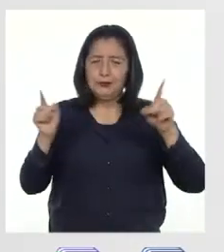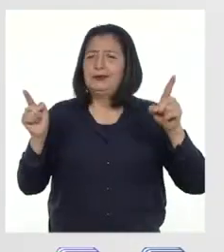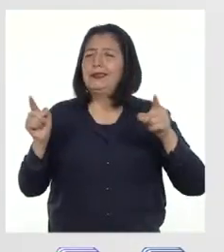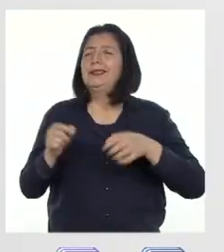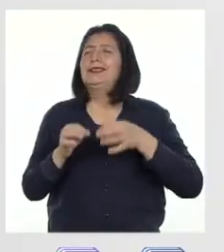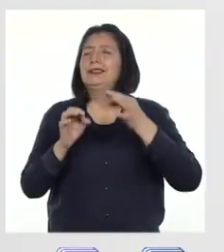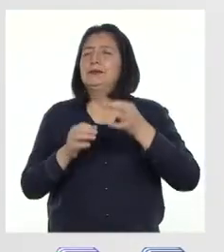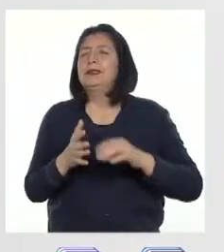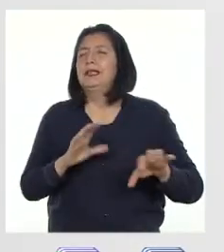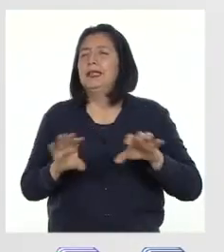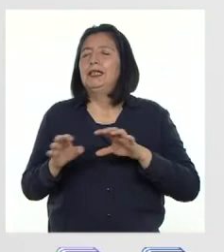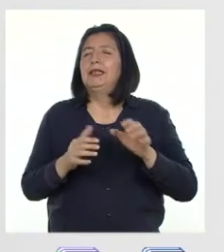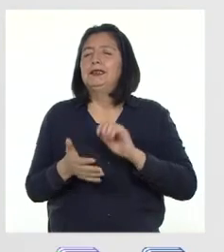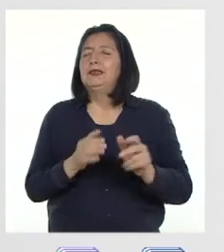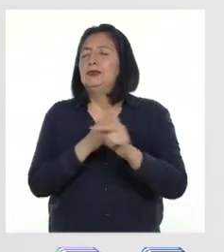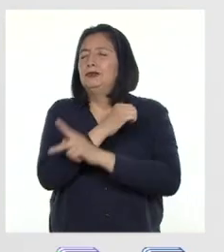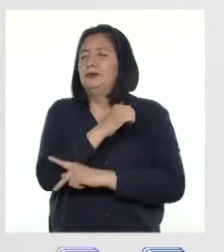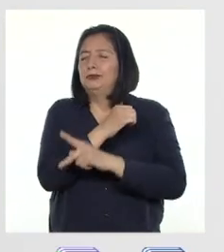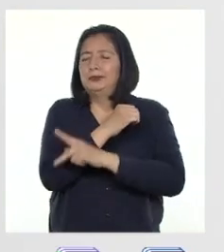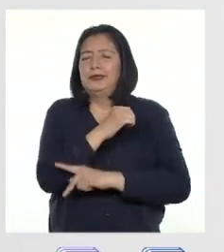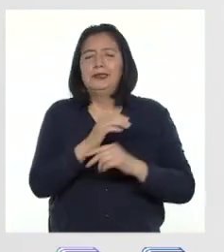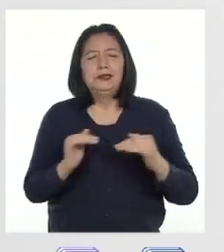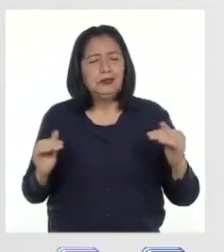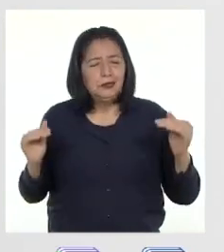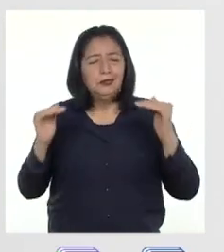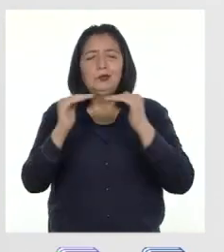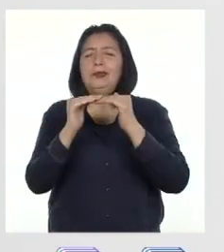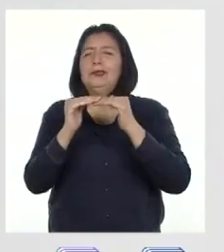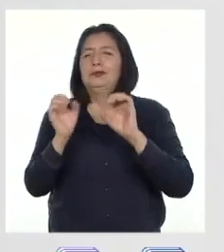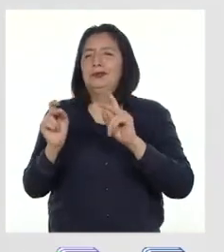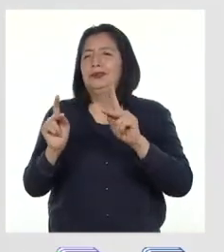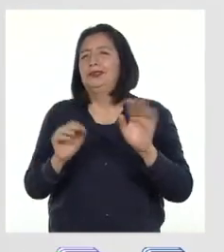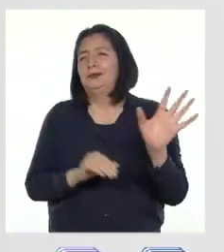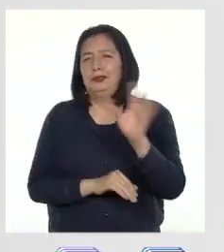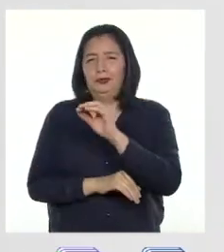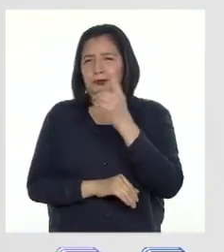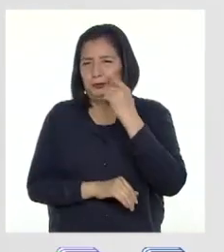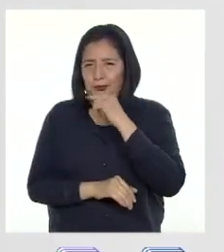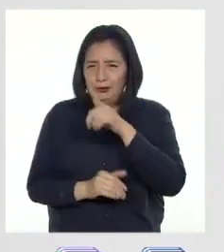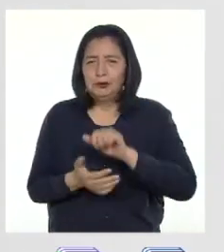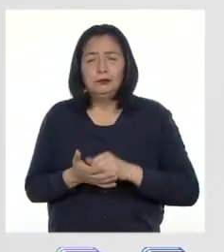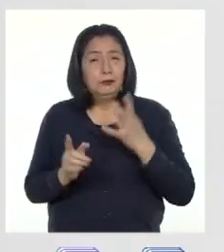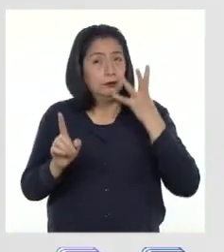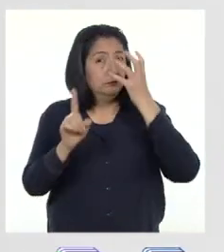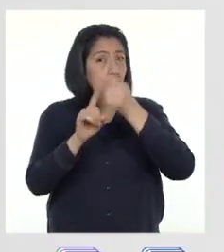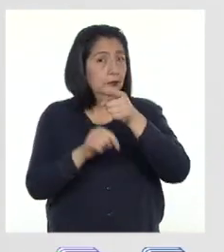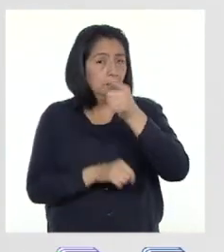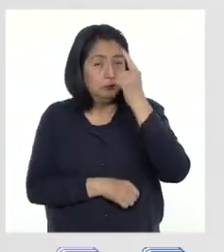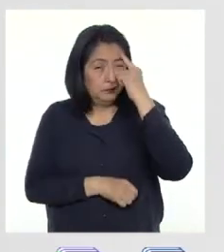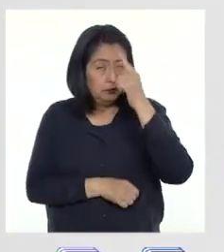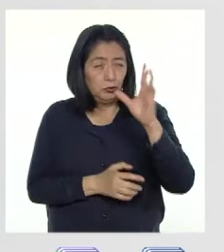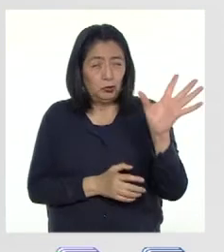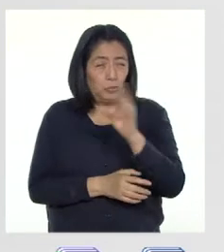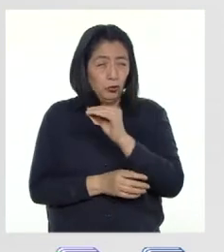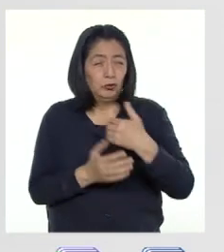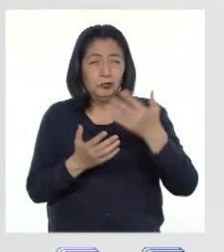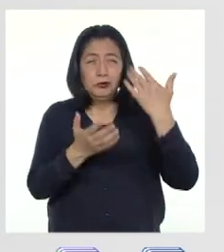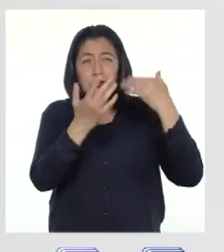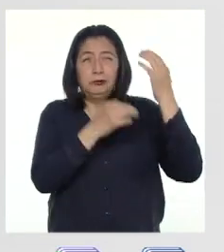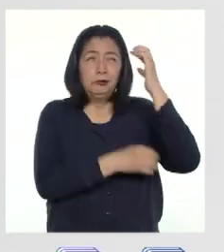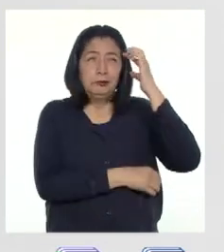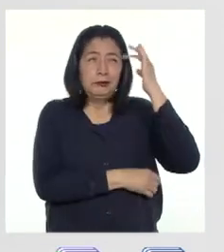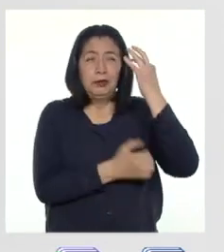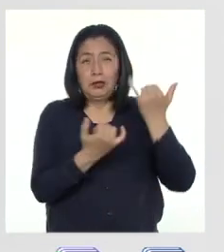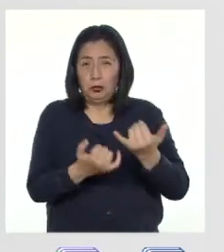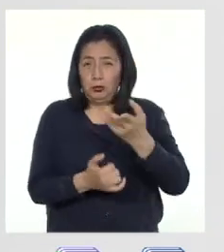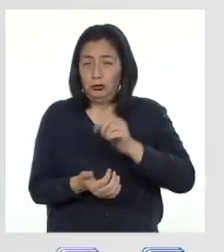sincero para construir un país con igualdad de oportunidades para todas y todos. Para cumplir el reto, tomen en cuenta todo lo que hemos reflexionado el día